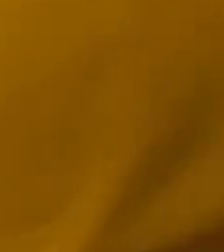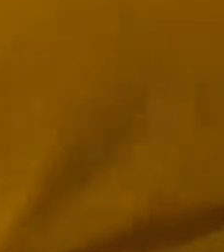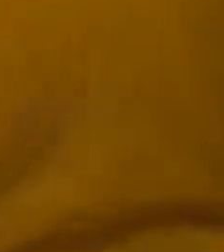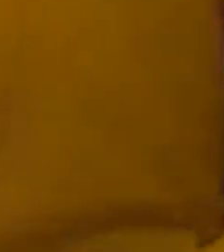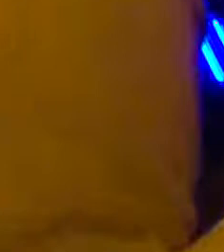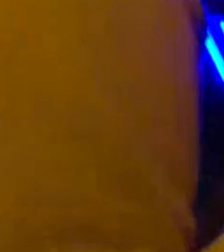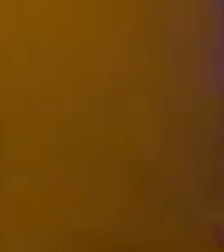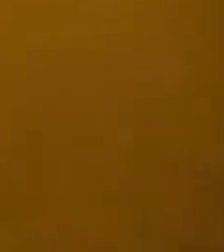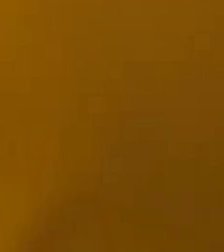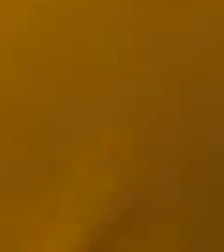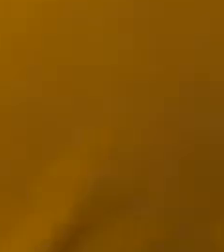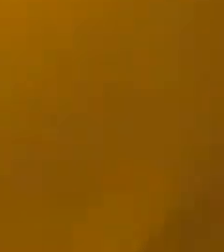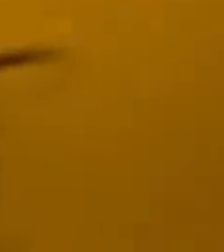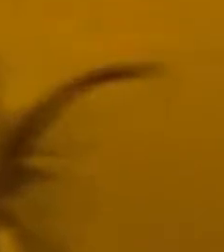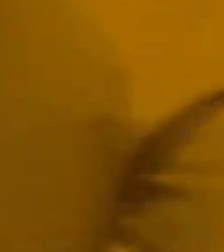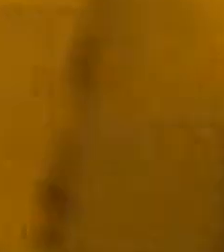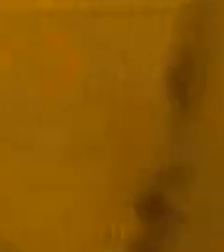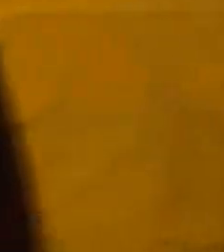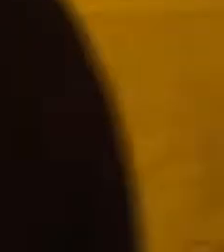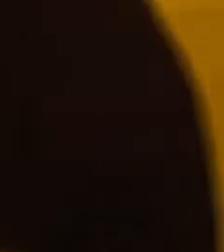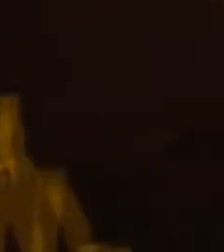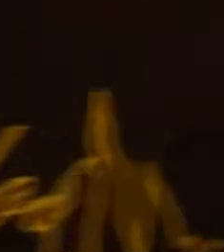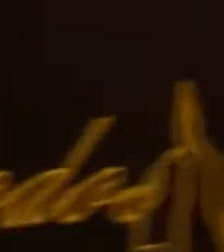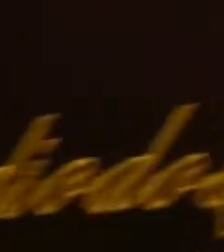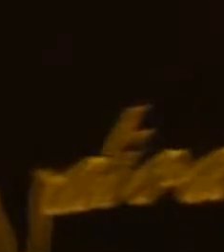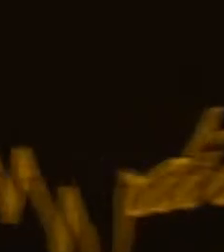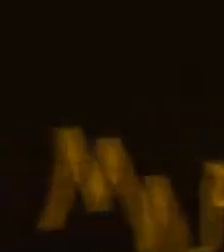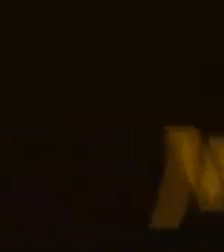busca de un mismo lugar.